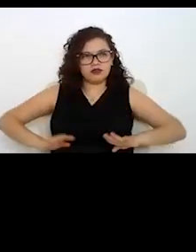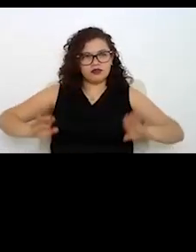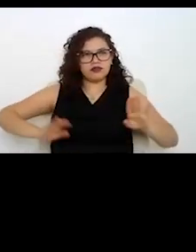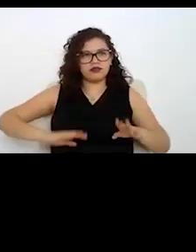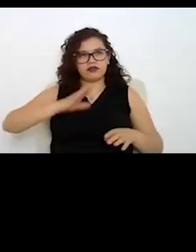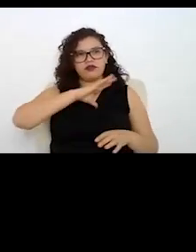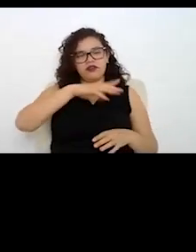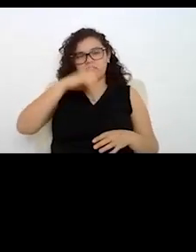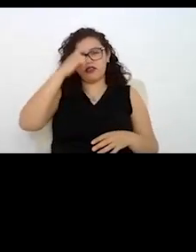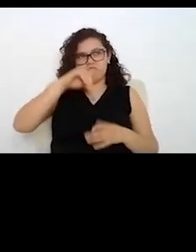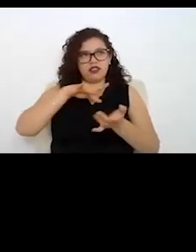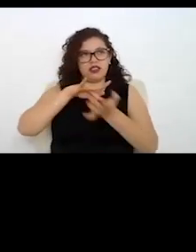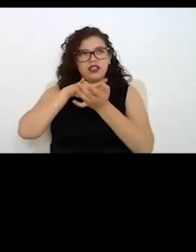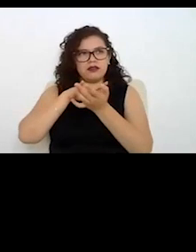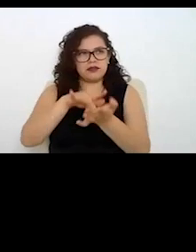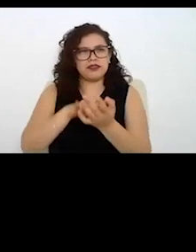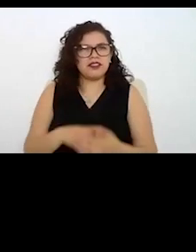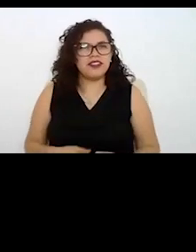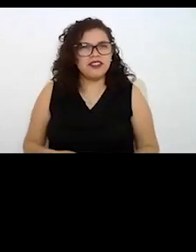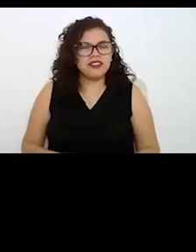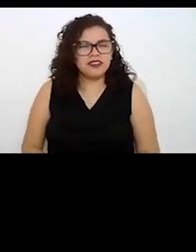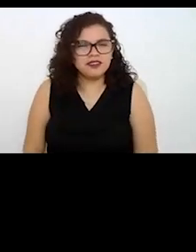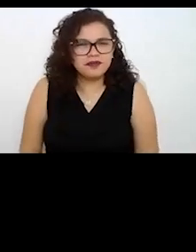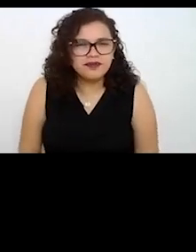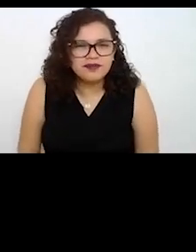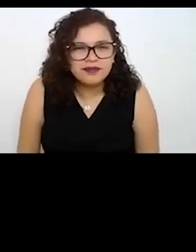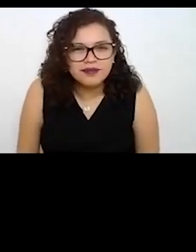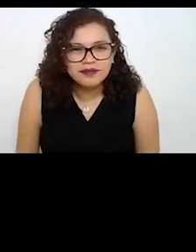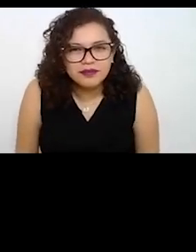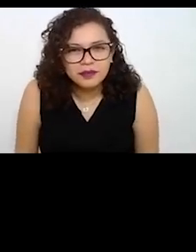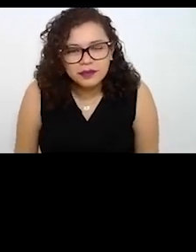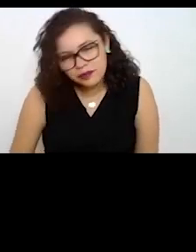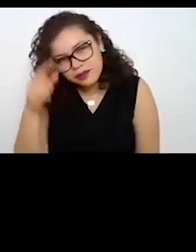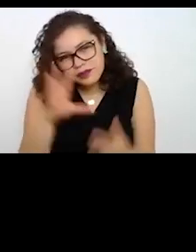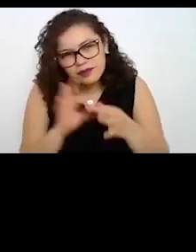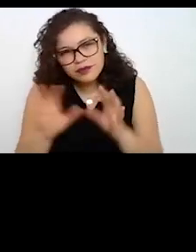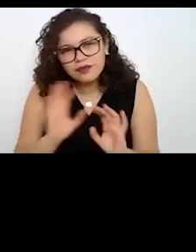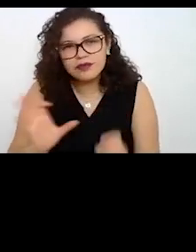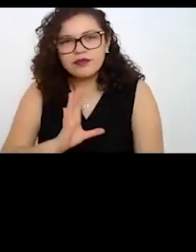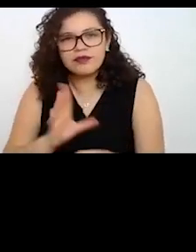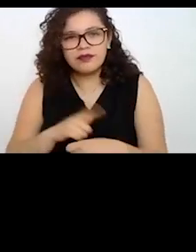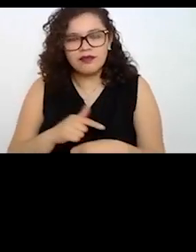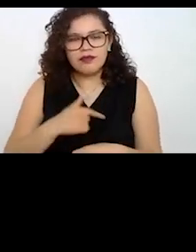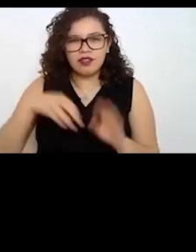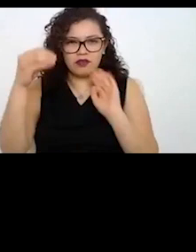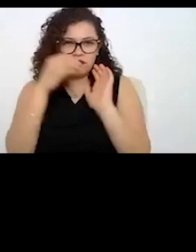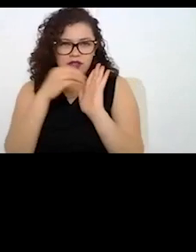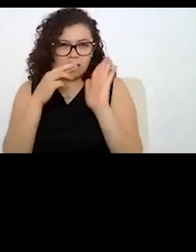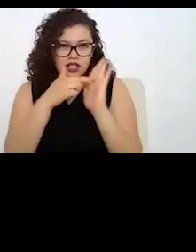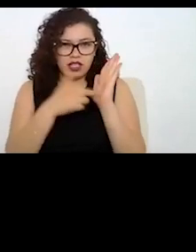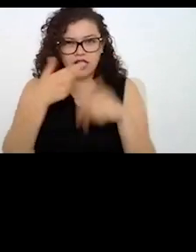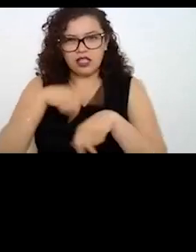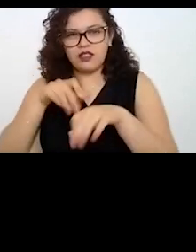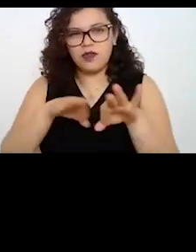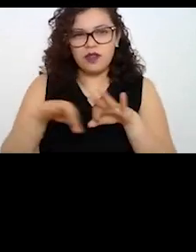nos apoyó a, a desentrañar. Entonces, en estricto sentido, no es necesario tenerlo en el Reglamento Interior de